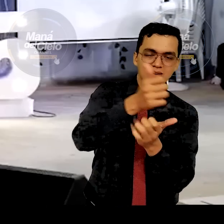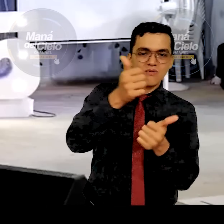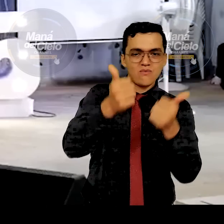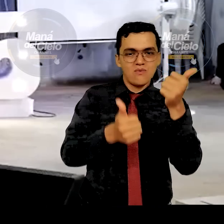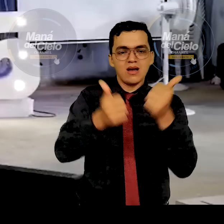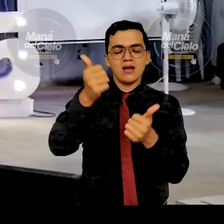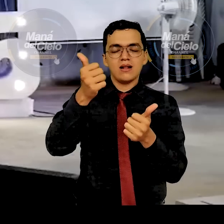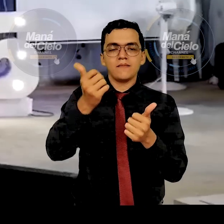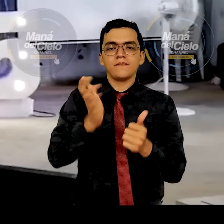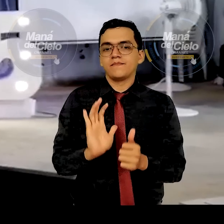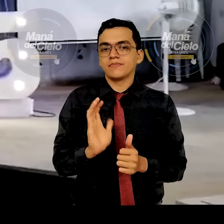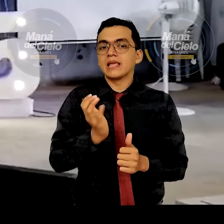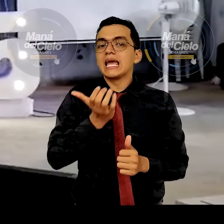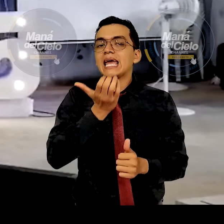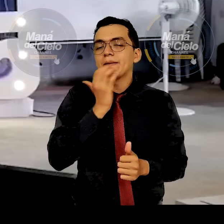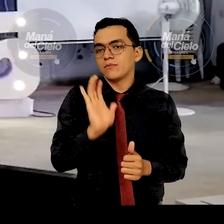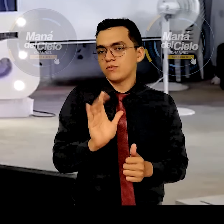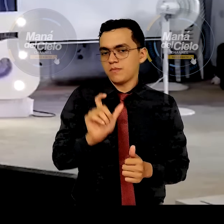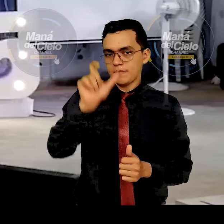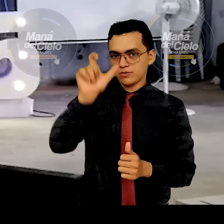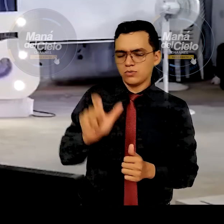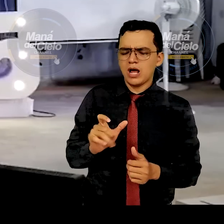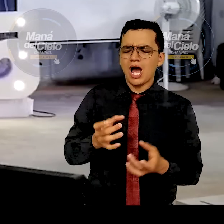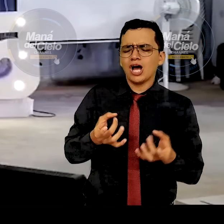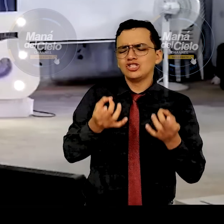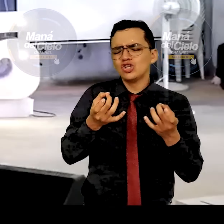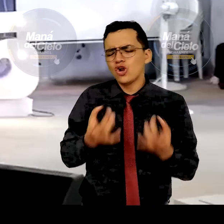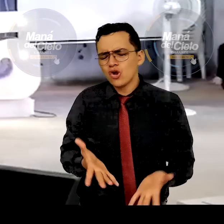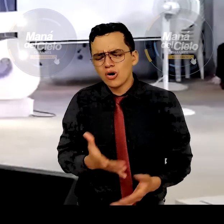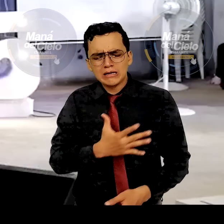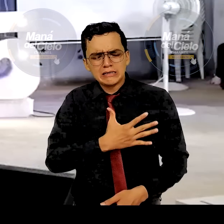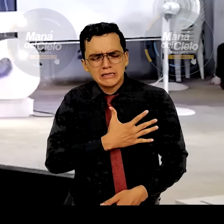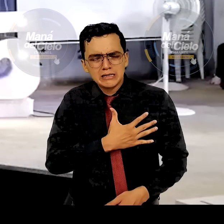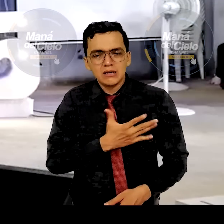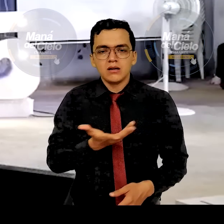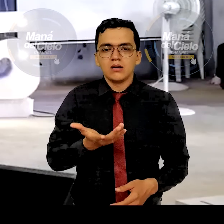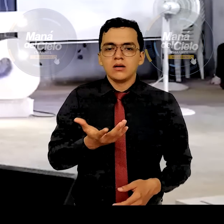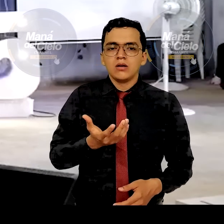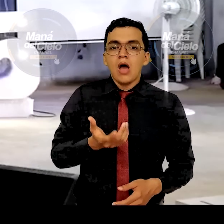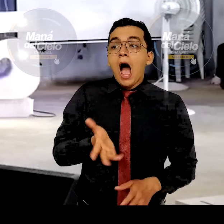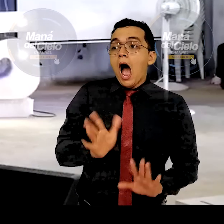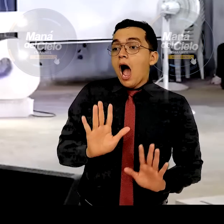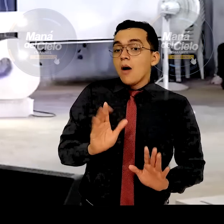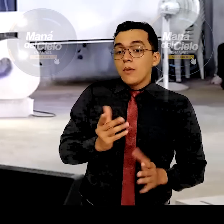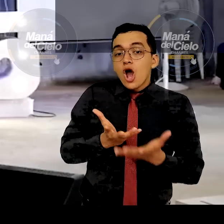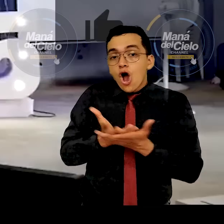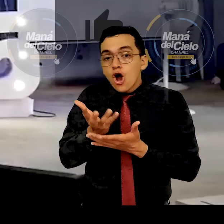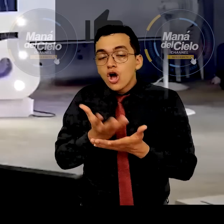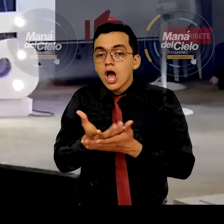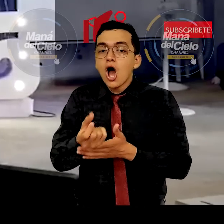Tengo un dolor, tómense una tila de qué,